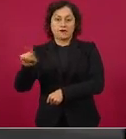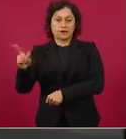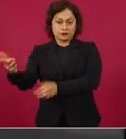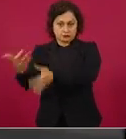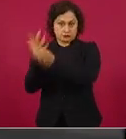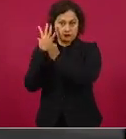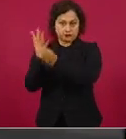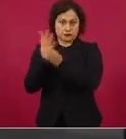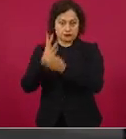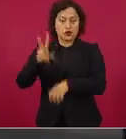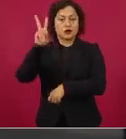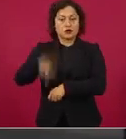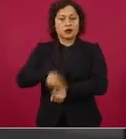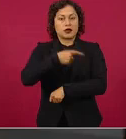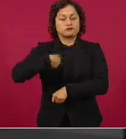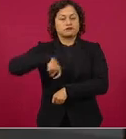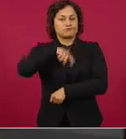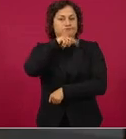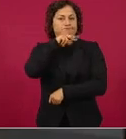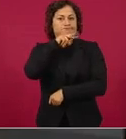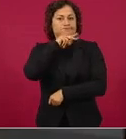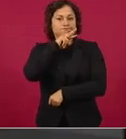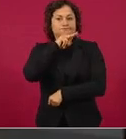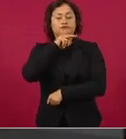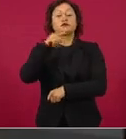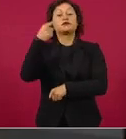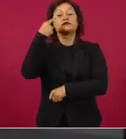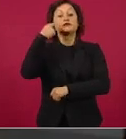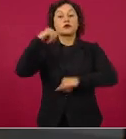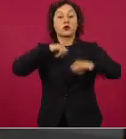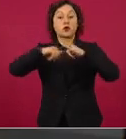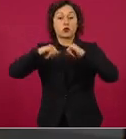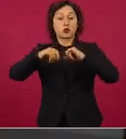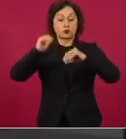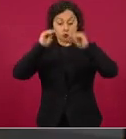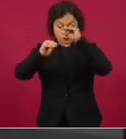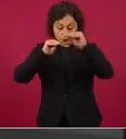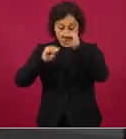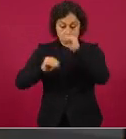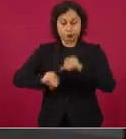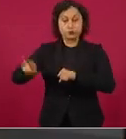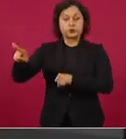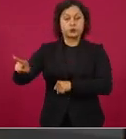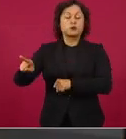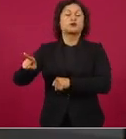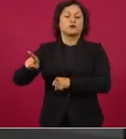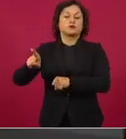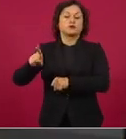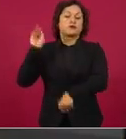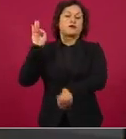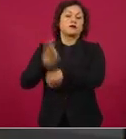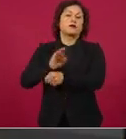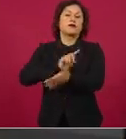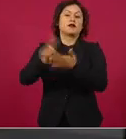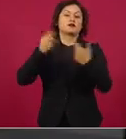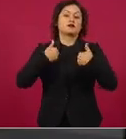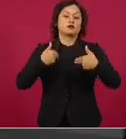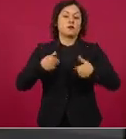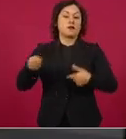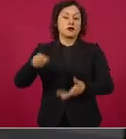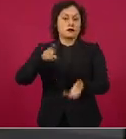es preocupante. Este mapa lo hizo la Defensoría de los Derechos Humanos de Jalisco. Estamos preocupados por